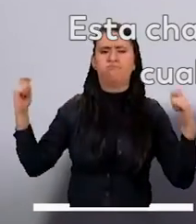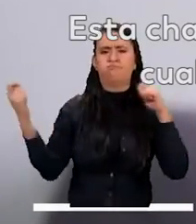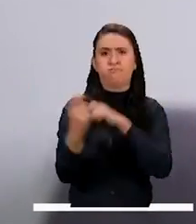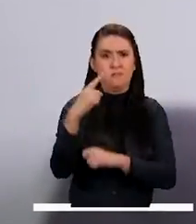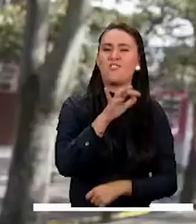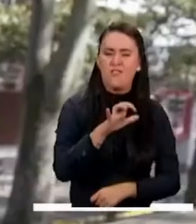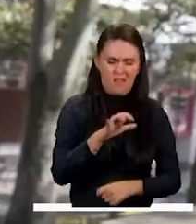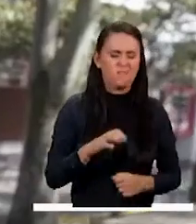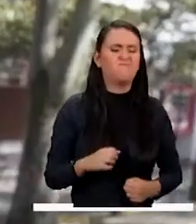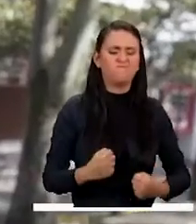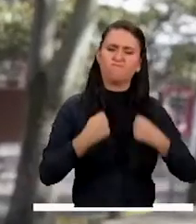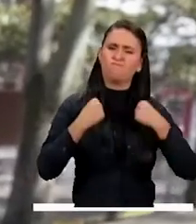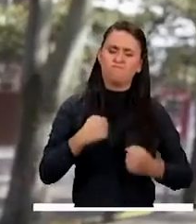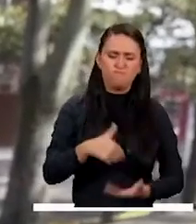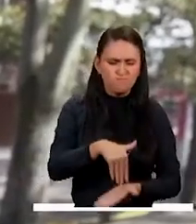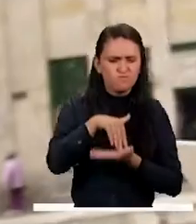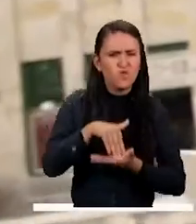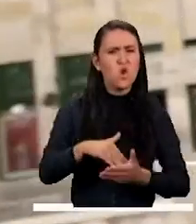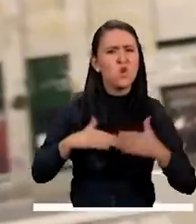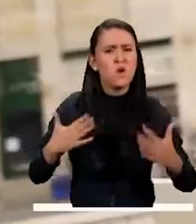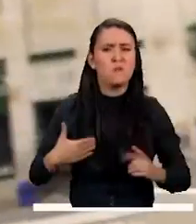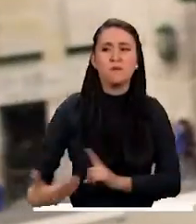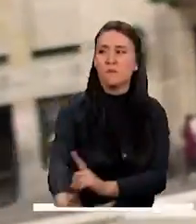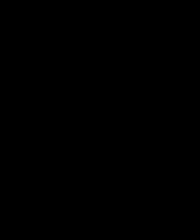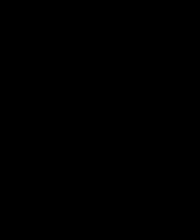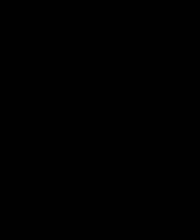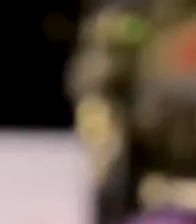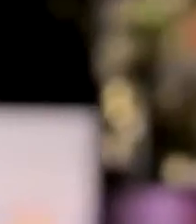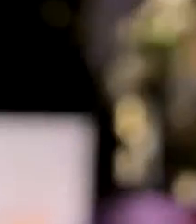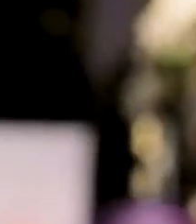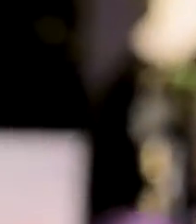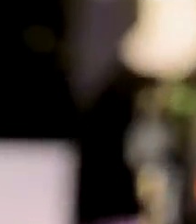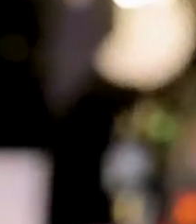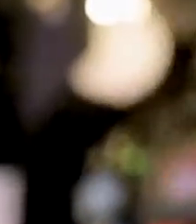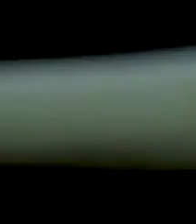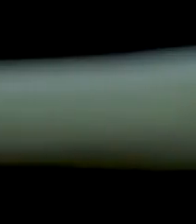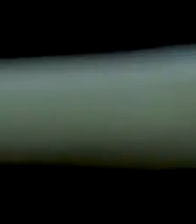que las TIC llevan a todos los niños, niñas y adolescentes.